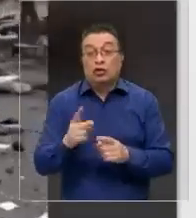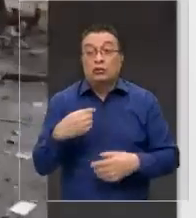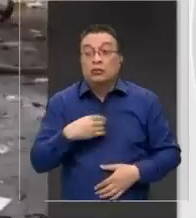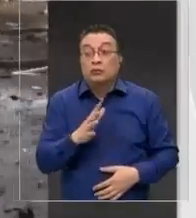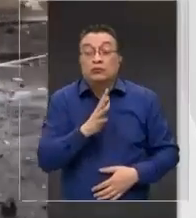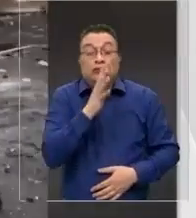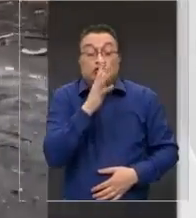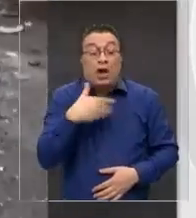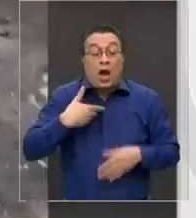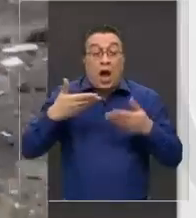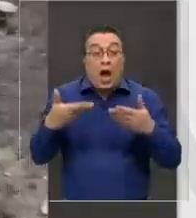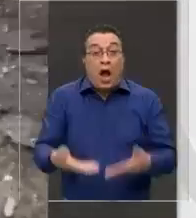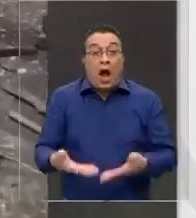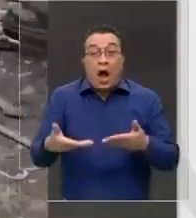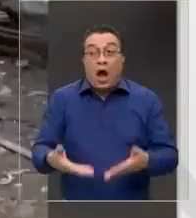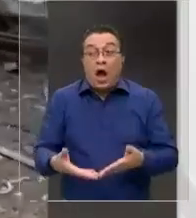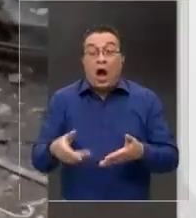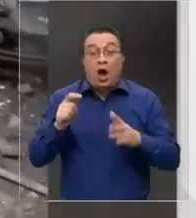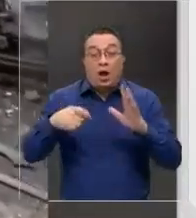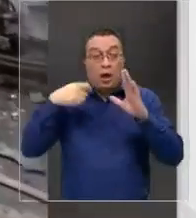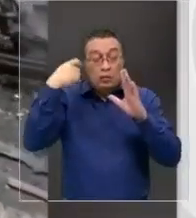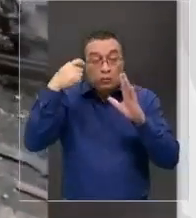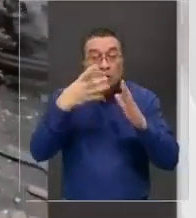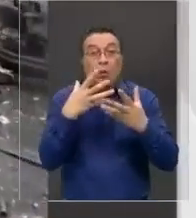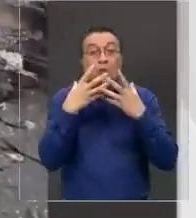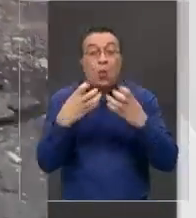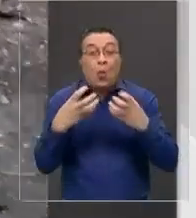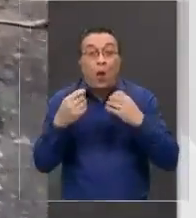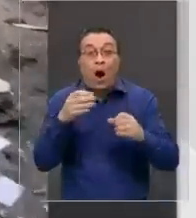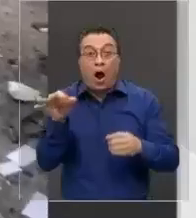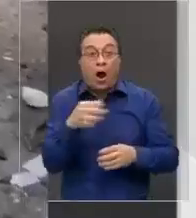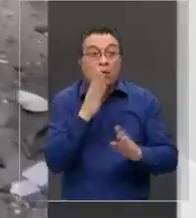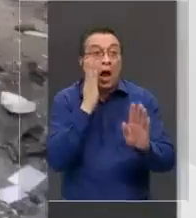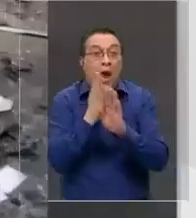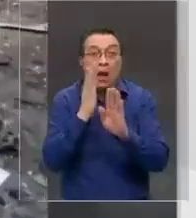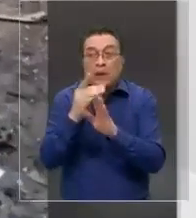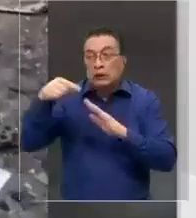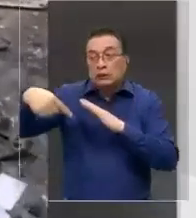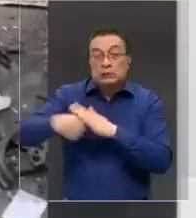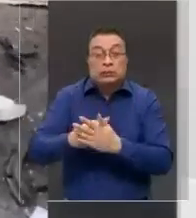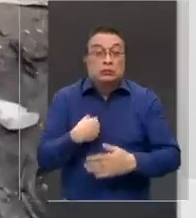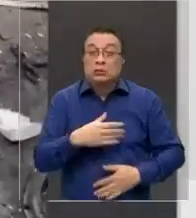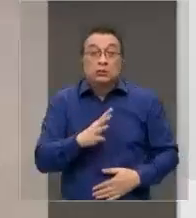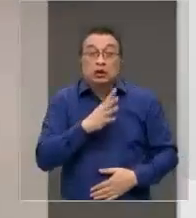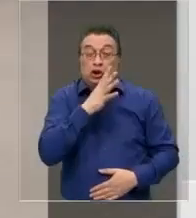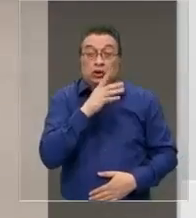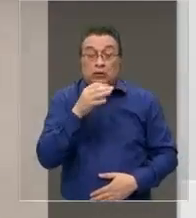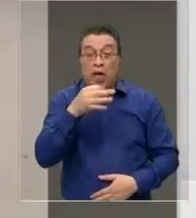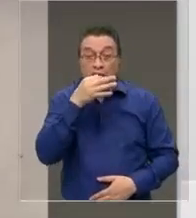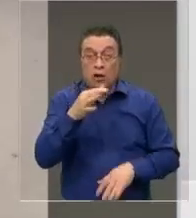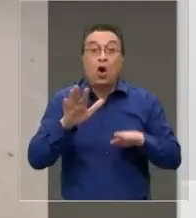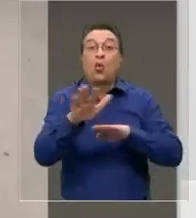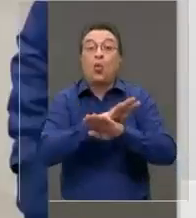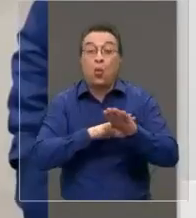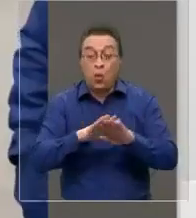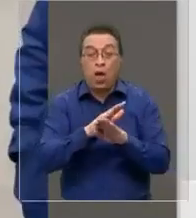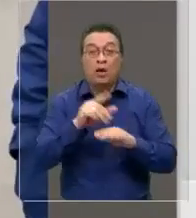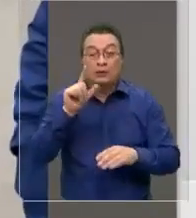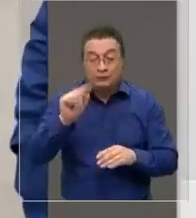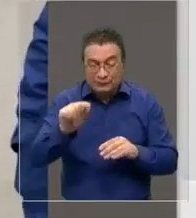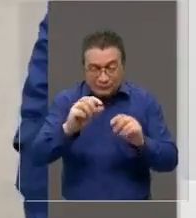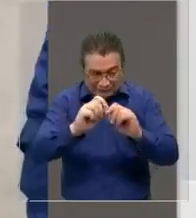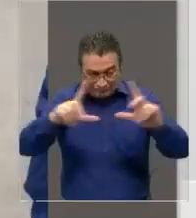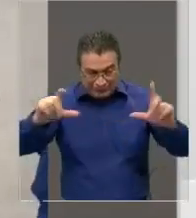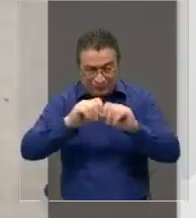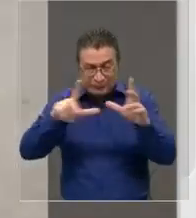sé si en este momento están grabando mis conversaciones, no sé si están metiendo a mi chat, porque claro, nos dijeron, tengan cuidado, no abran link, no abran